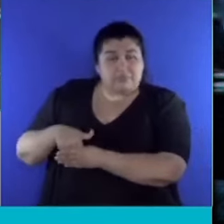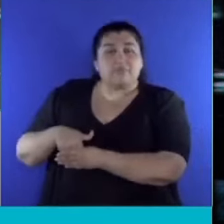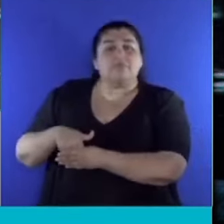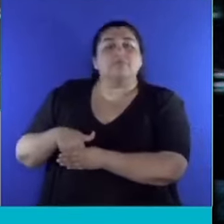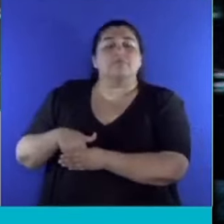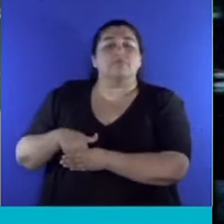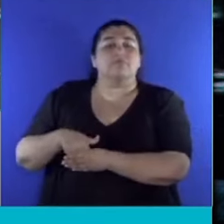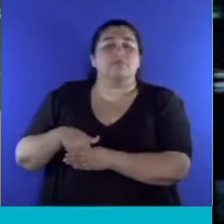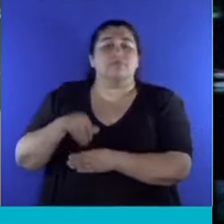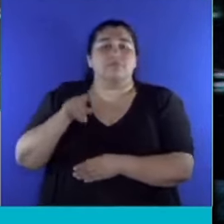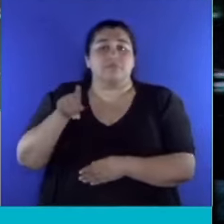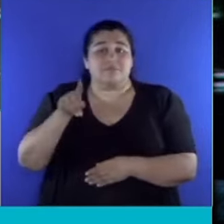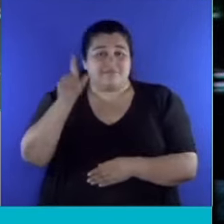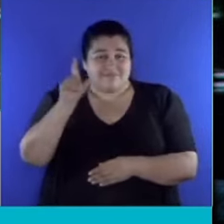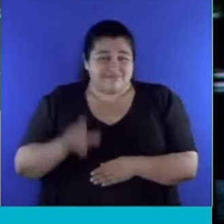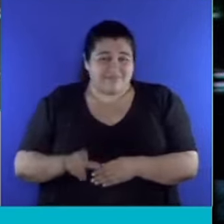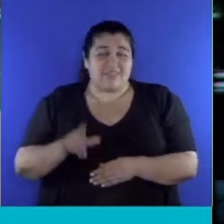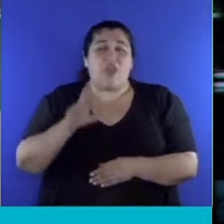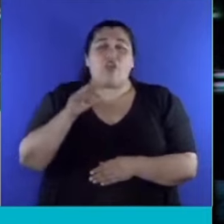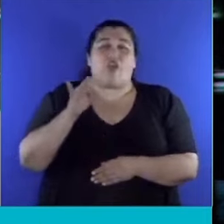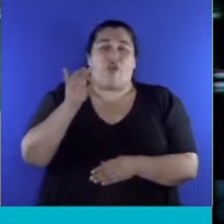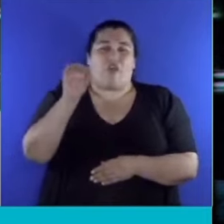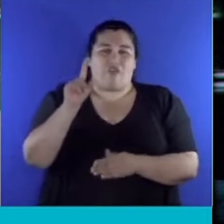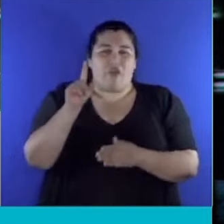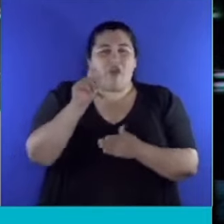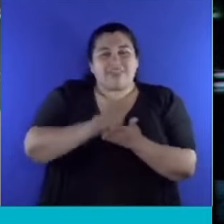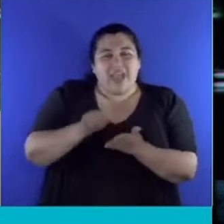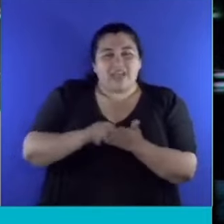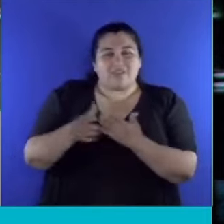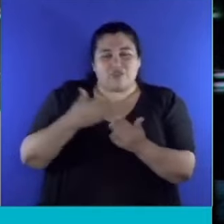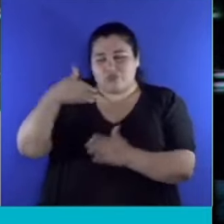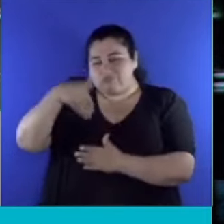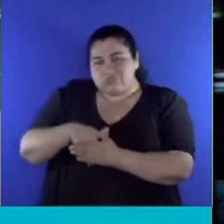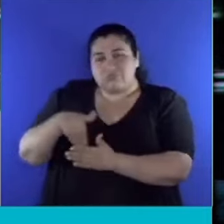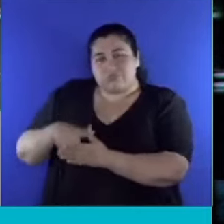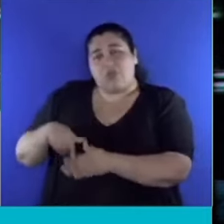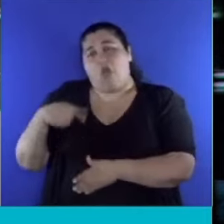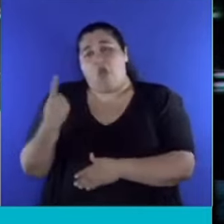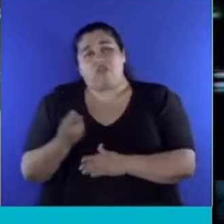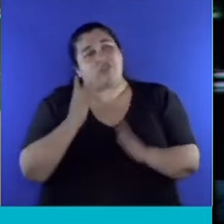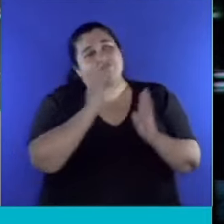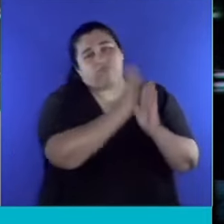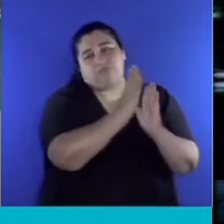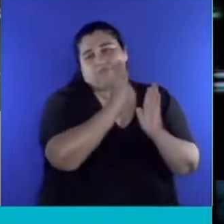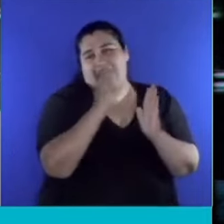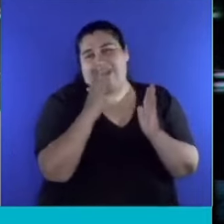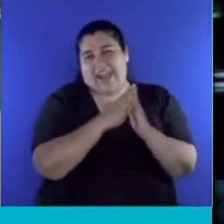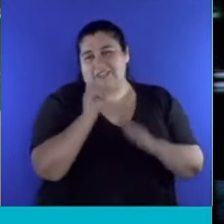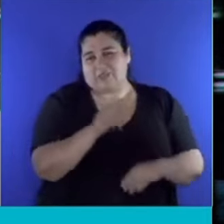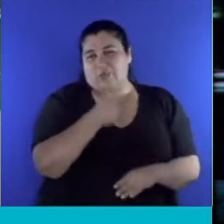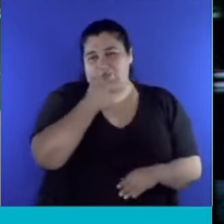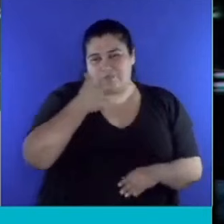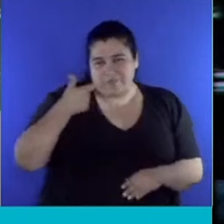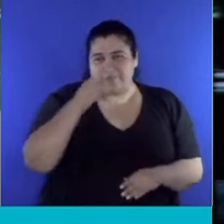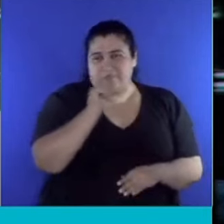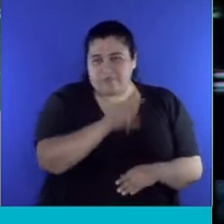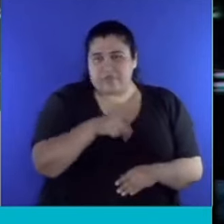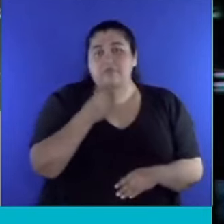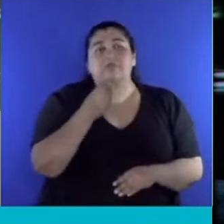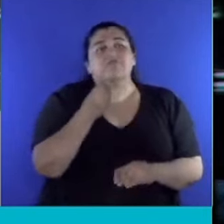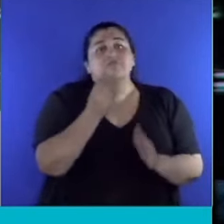guardaba algunos algunos textos otros los tenía en su casa de San Vicente que ahora vamos a relatar Qué